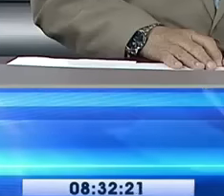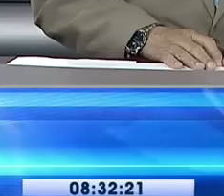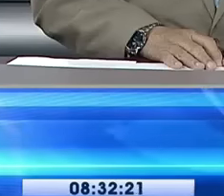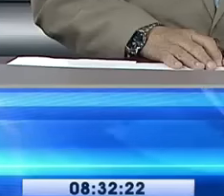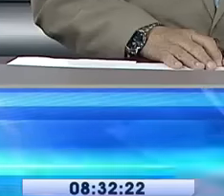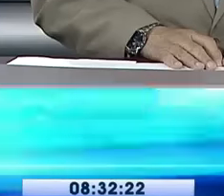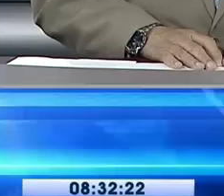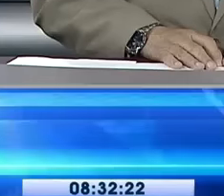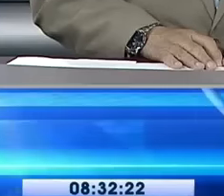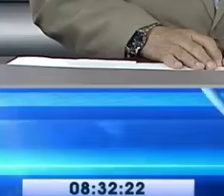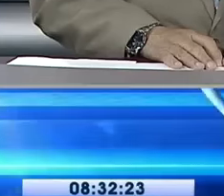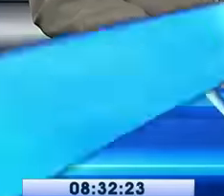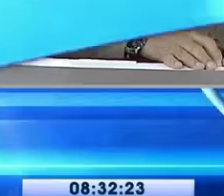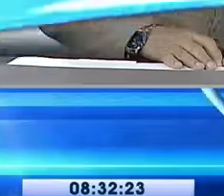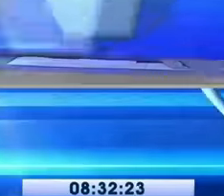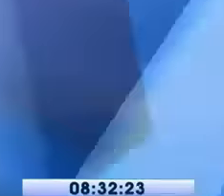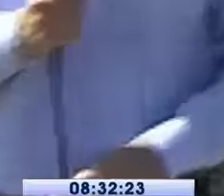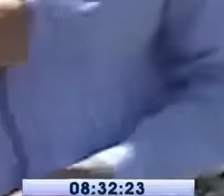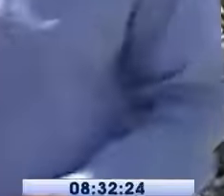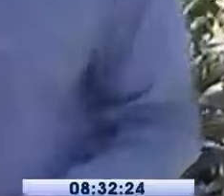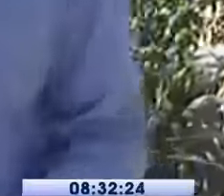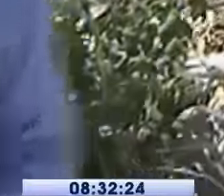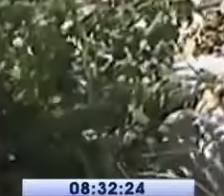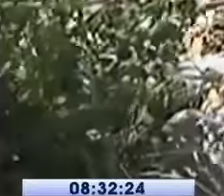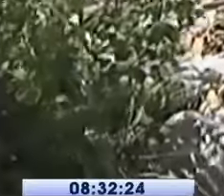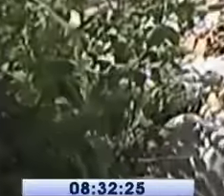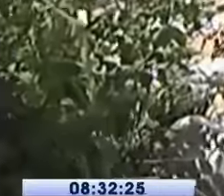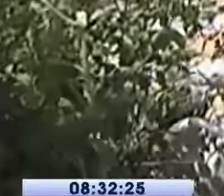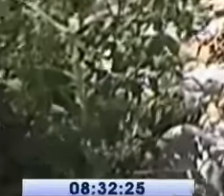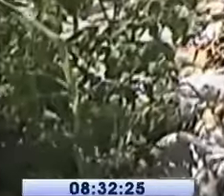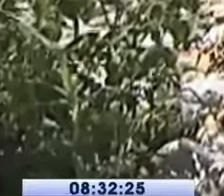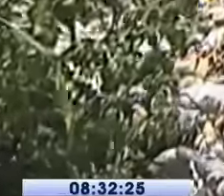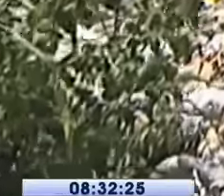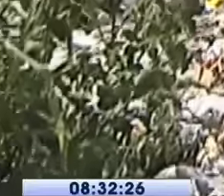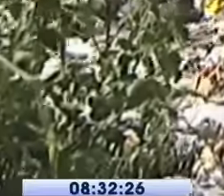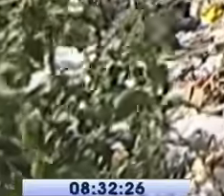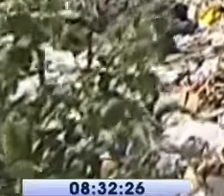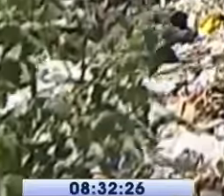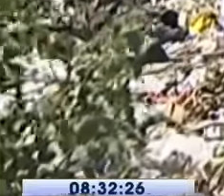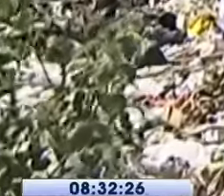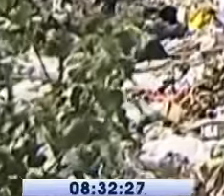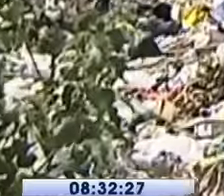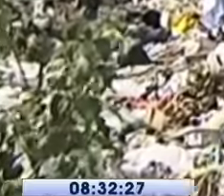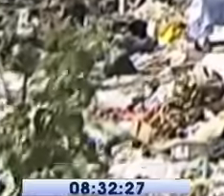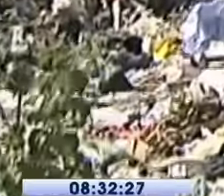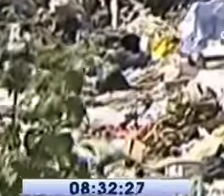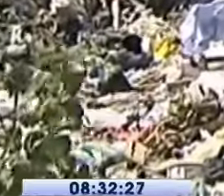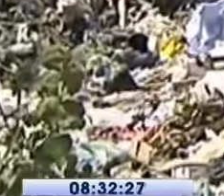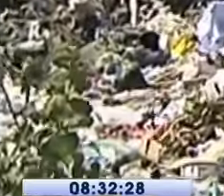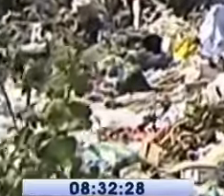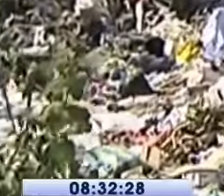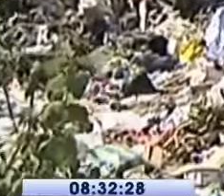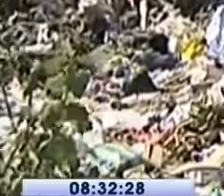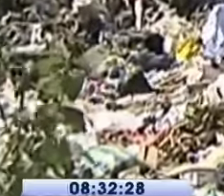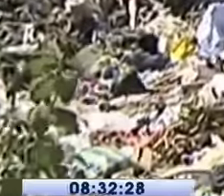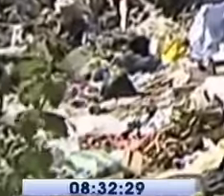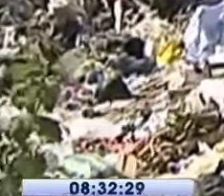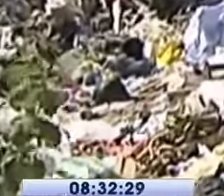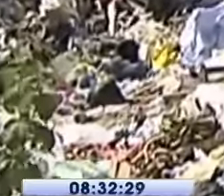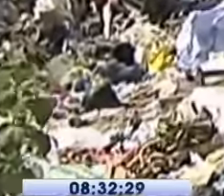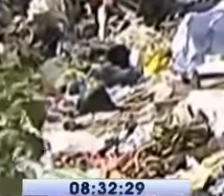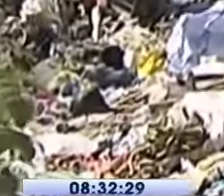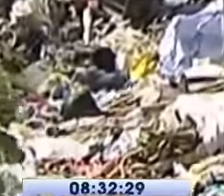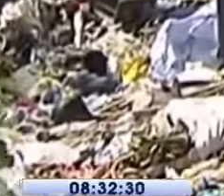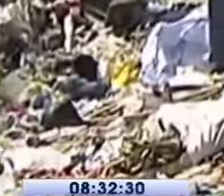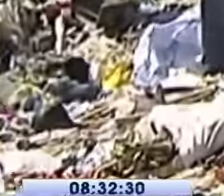Toral 1, acá al norte de Guayaquil, donde los moradores han acudido hacia nuestro llamado y nosotros hemos respondido positivamente. Y es que